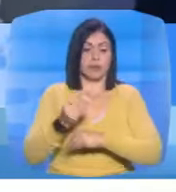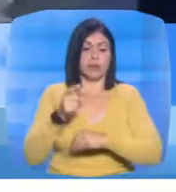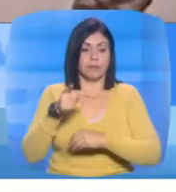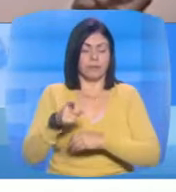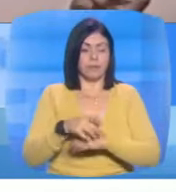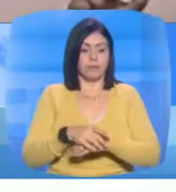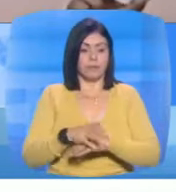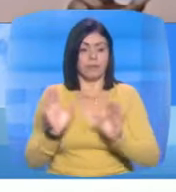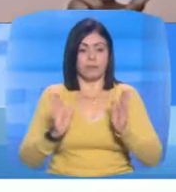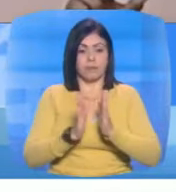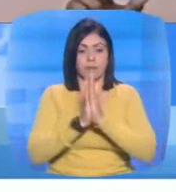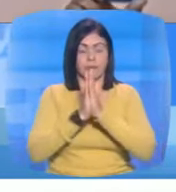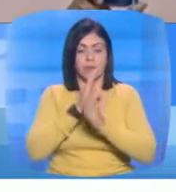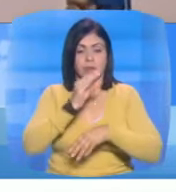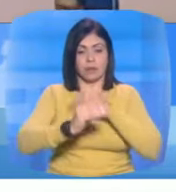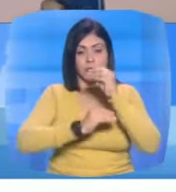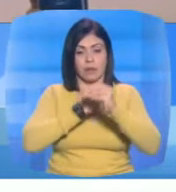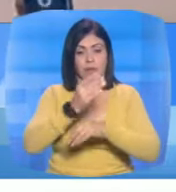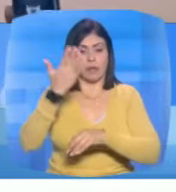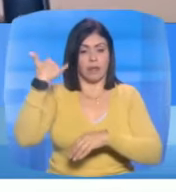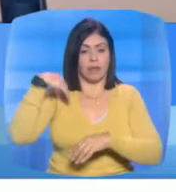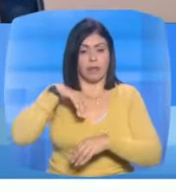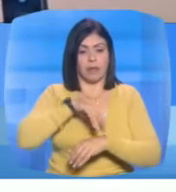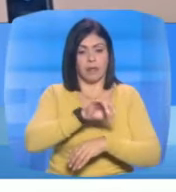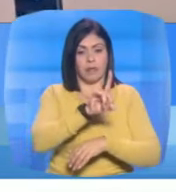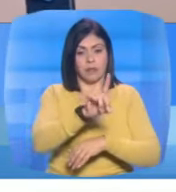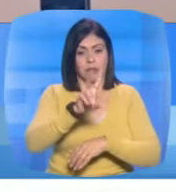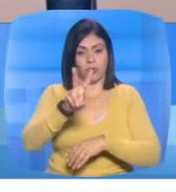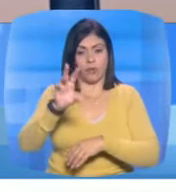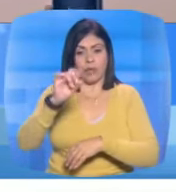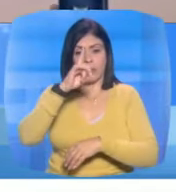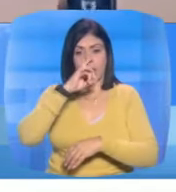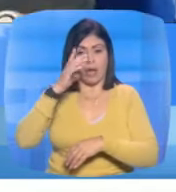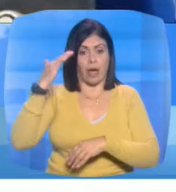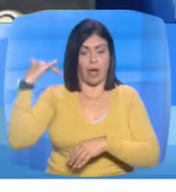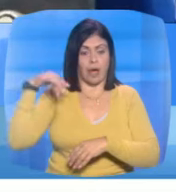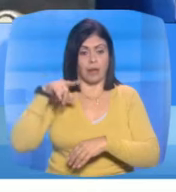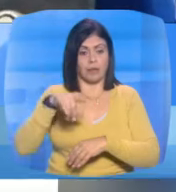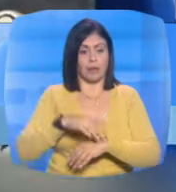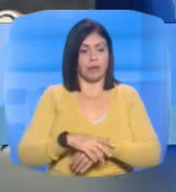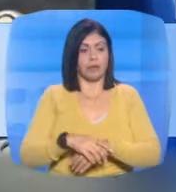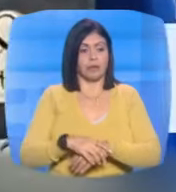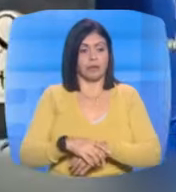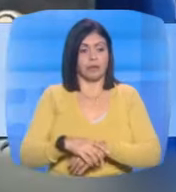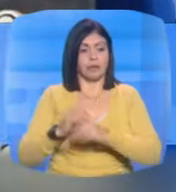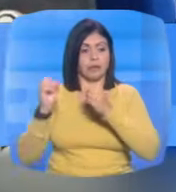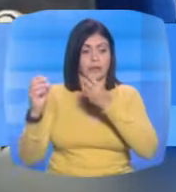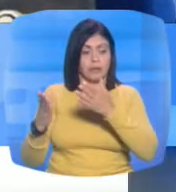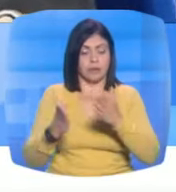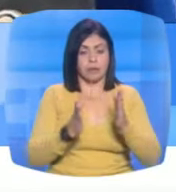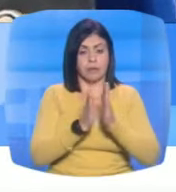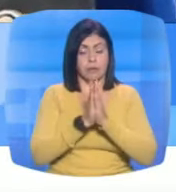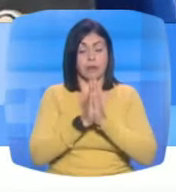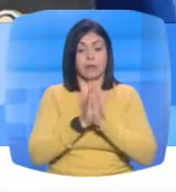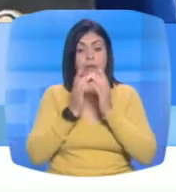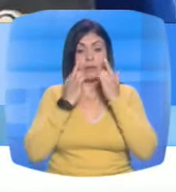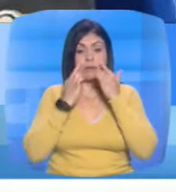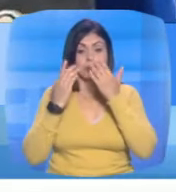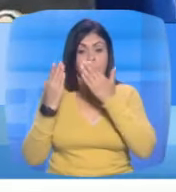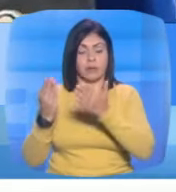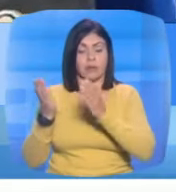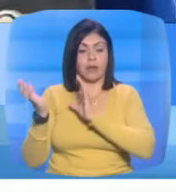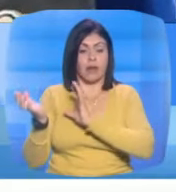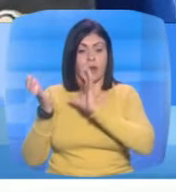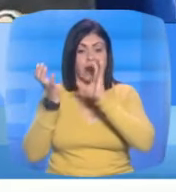una consagración que se hizo hace más de 120 años. Al ser consagrados al Santísimo Sacramento del